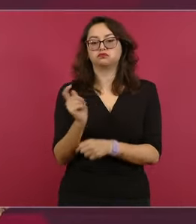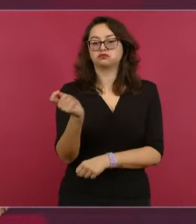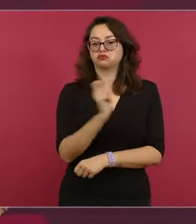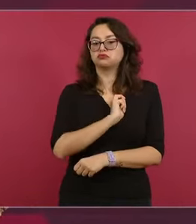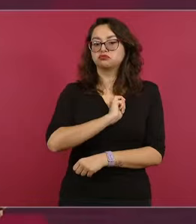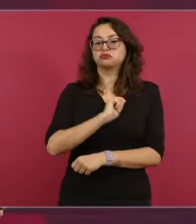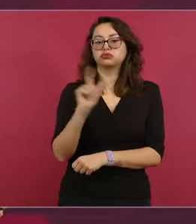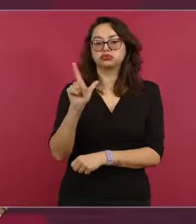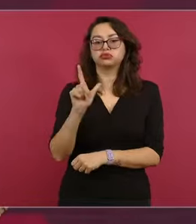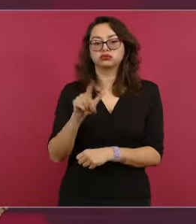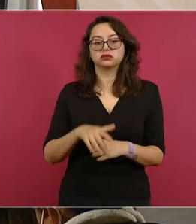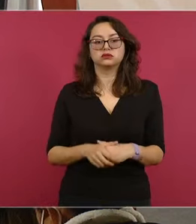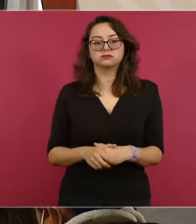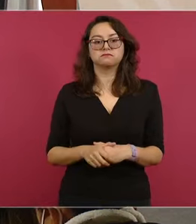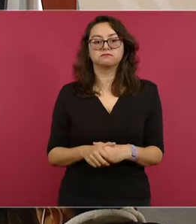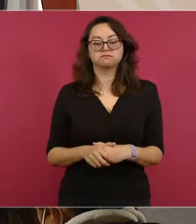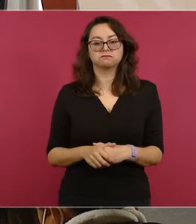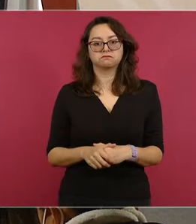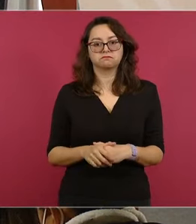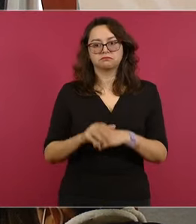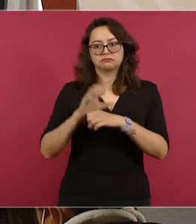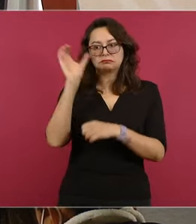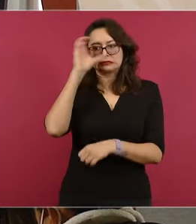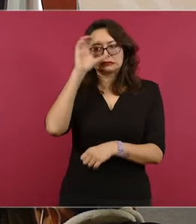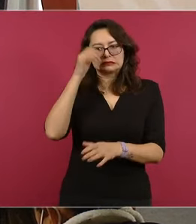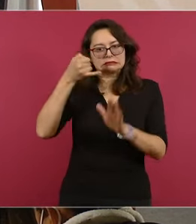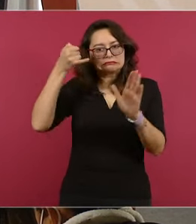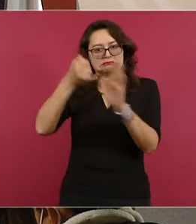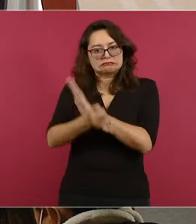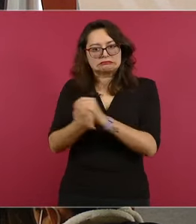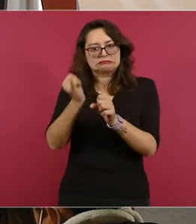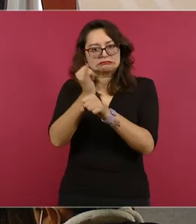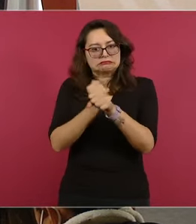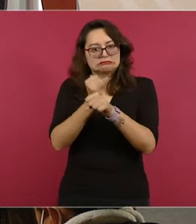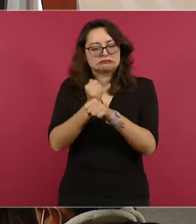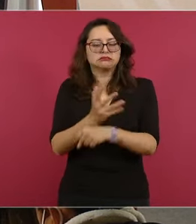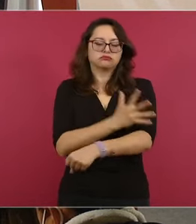profesional, científico, honesto.